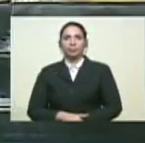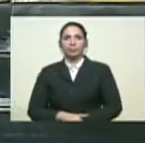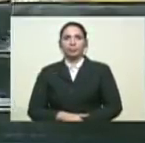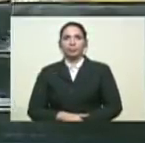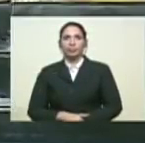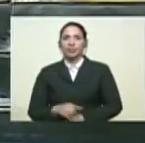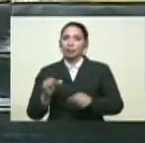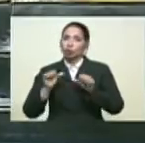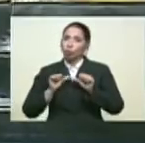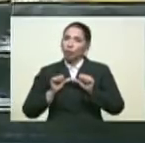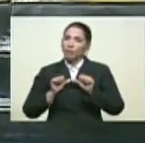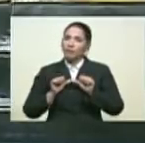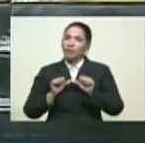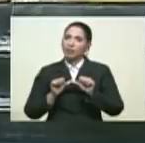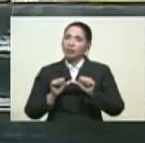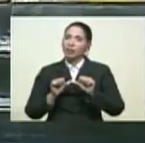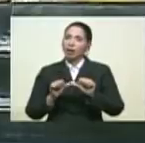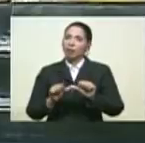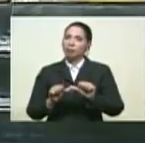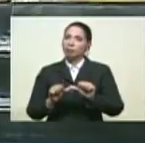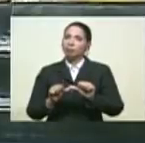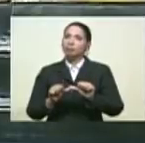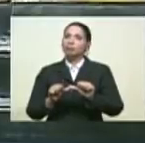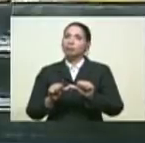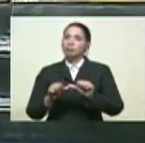Todavía la revancha está pendiente.